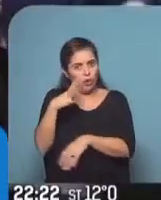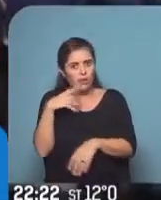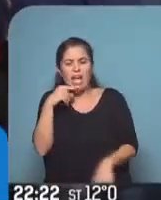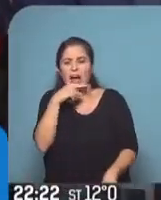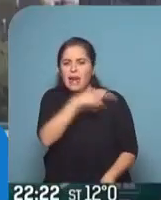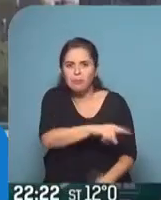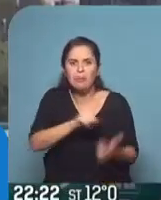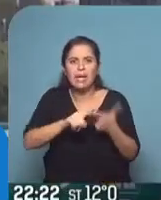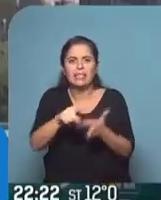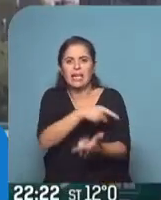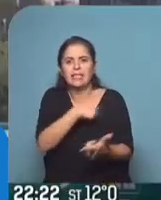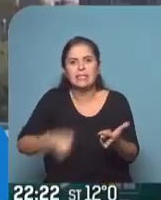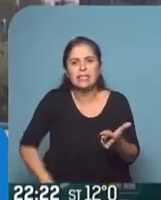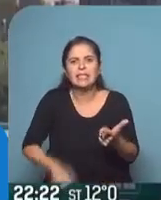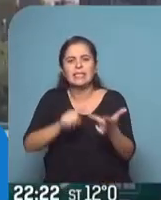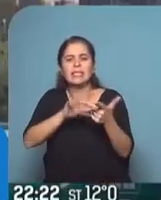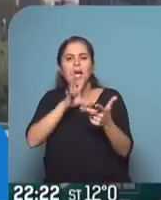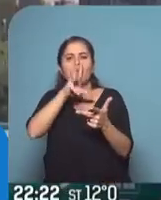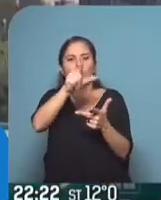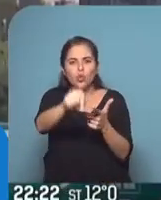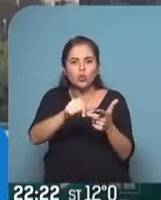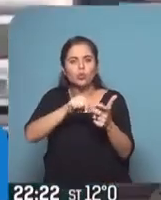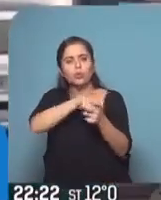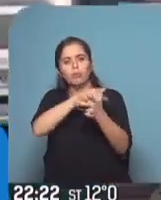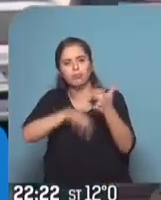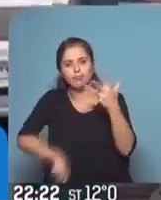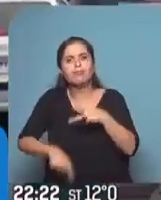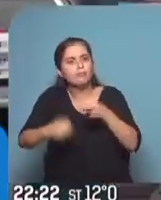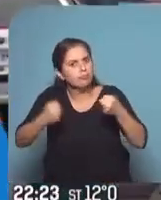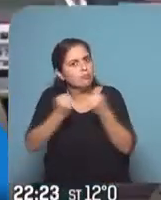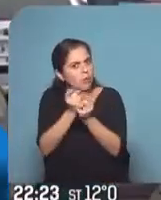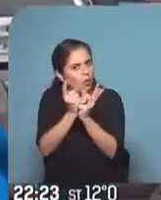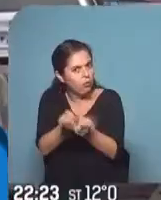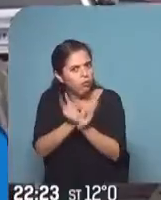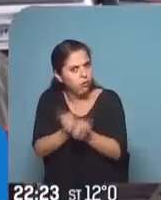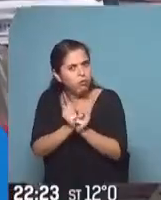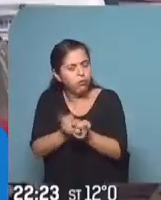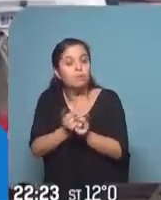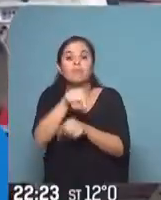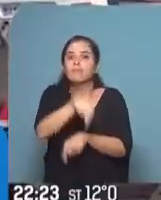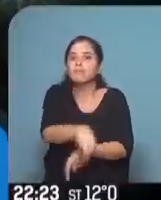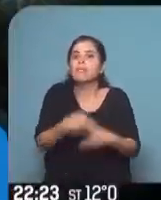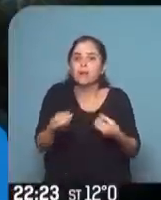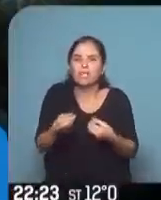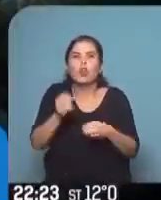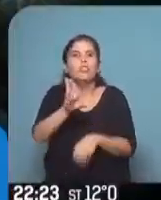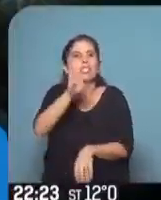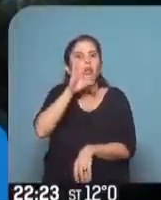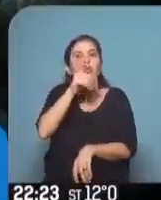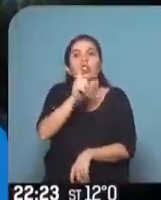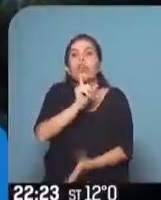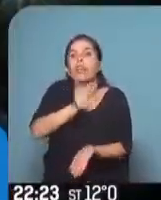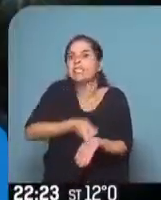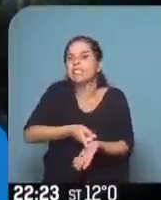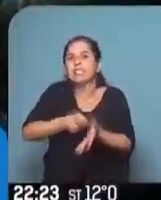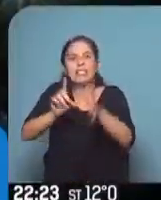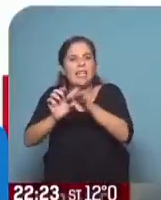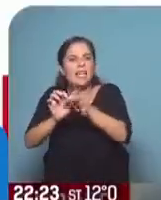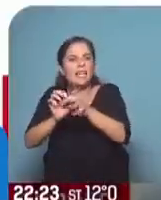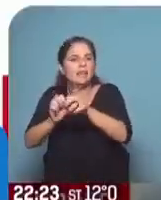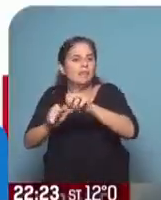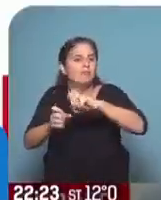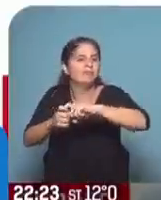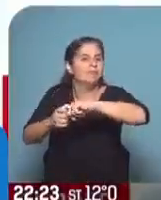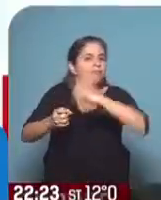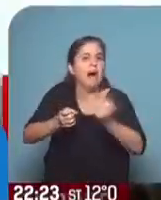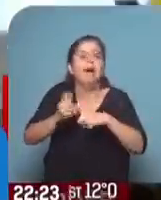Rusia y China, los Estados Unidos impusieron varios paquetes de sanciones económicas a Irán que están golpeando duramente su sector financiero y